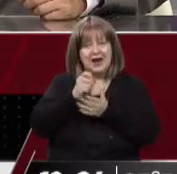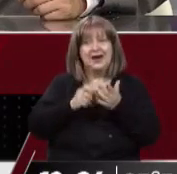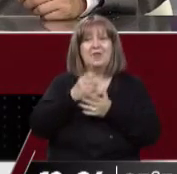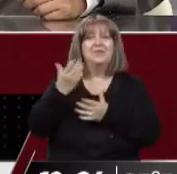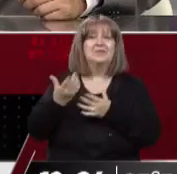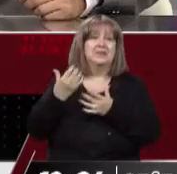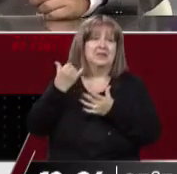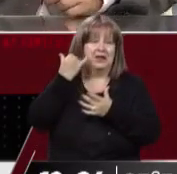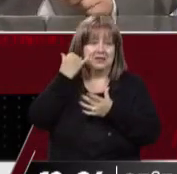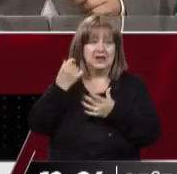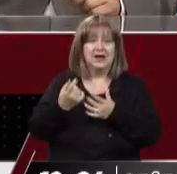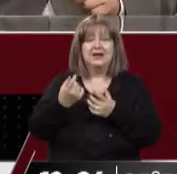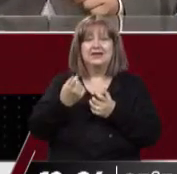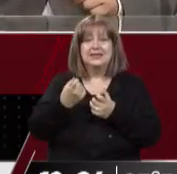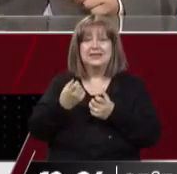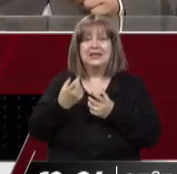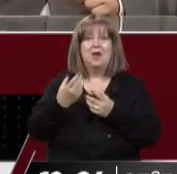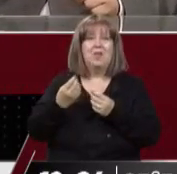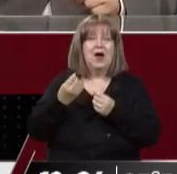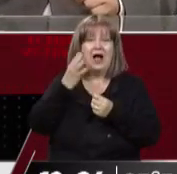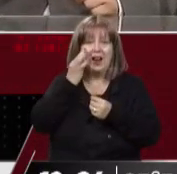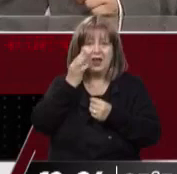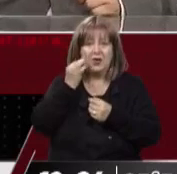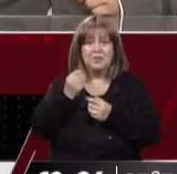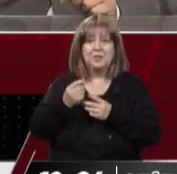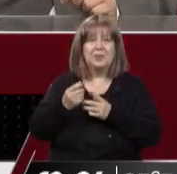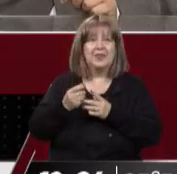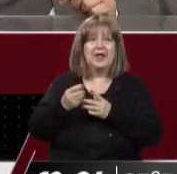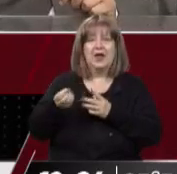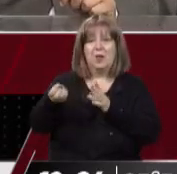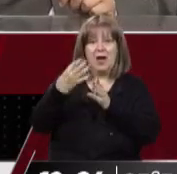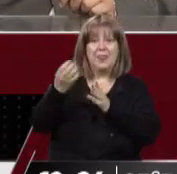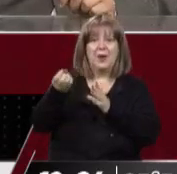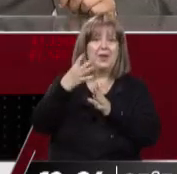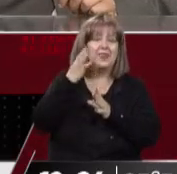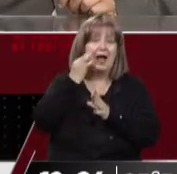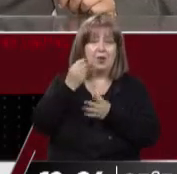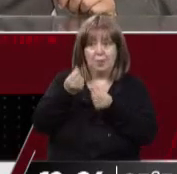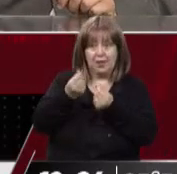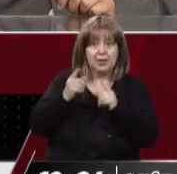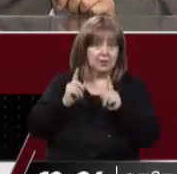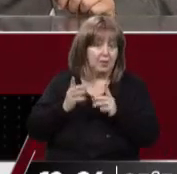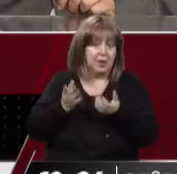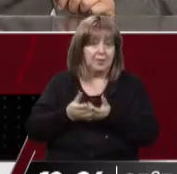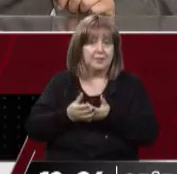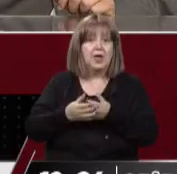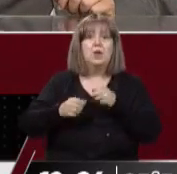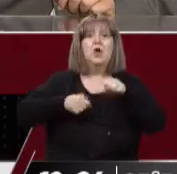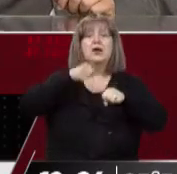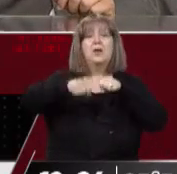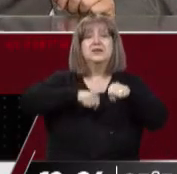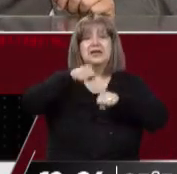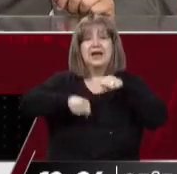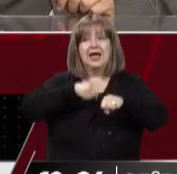plata, necesitamos unos mangos, listo, claro, matecito, cafecito, nos tiran 200, 300 pesos cada uno y por ahí para pagar una visa, porque las visas eran muy